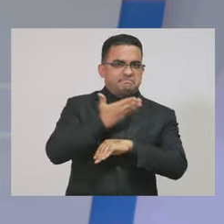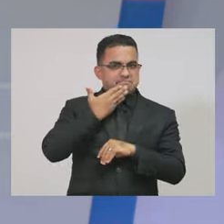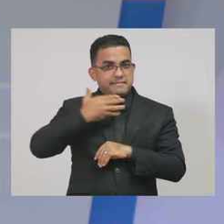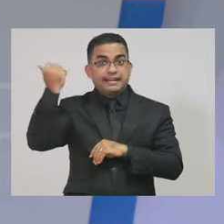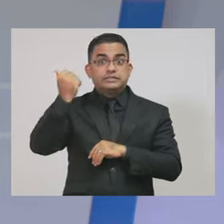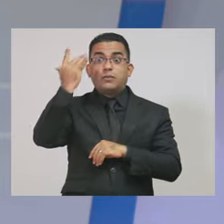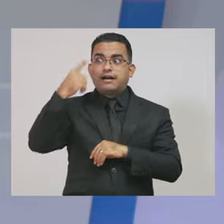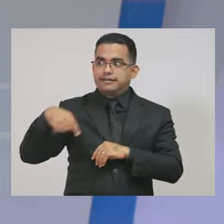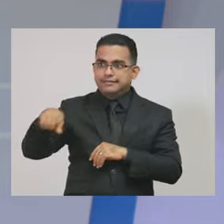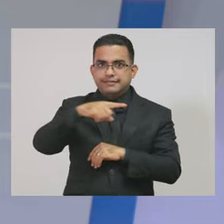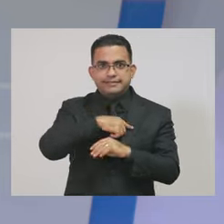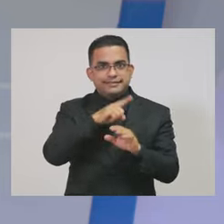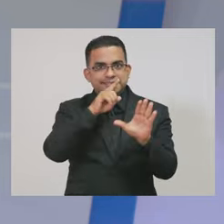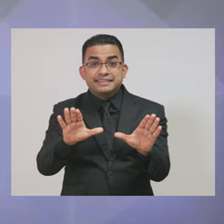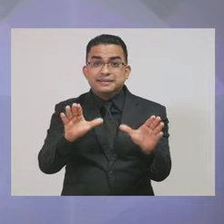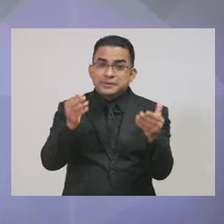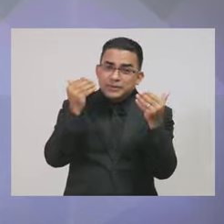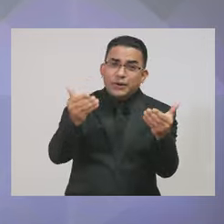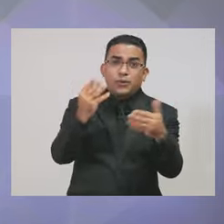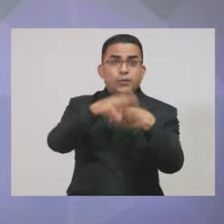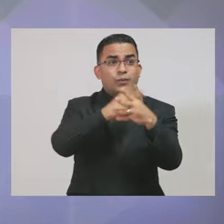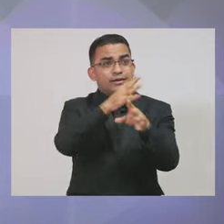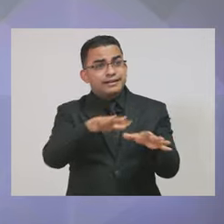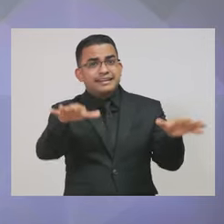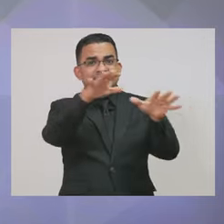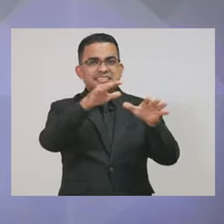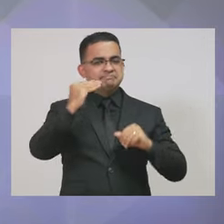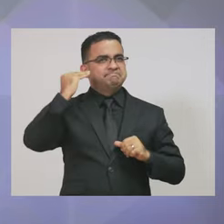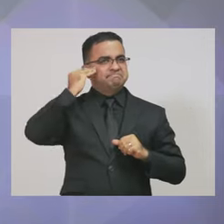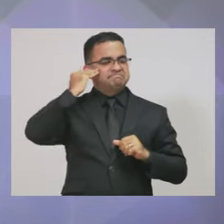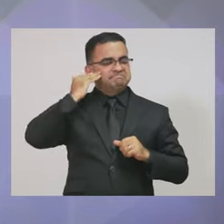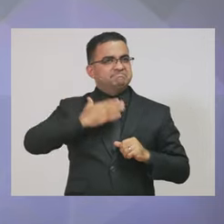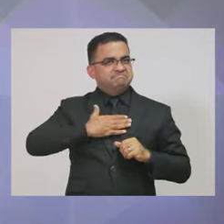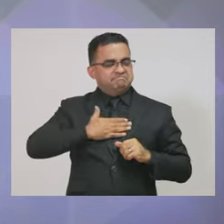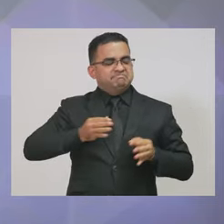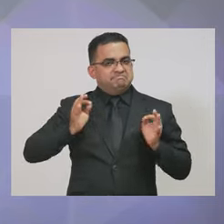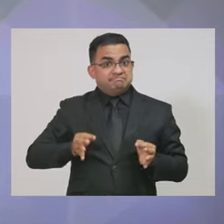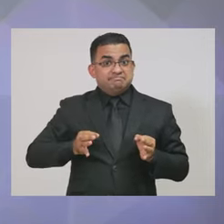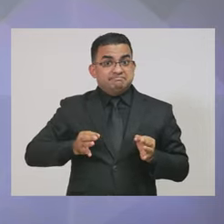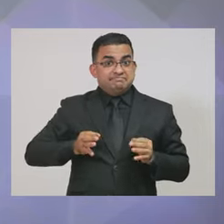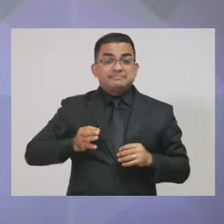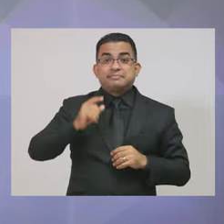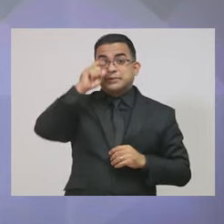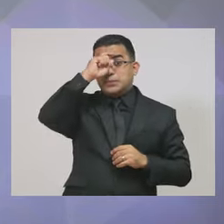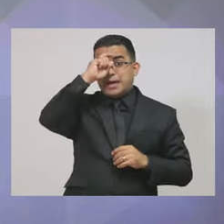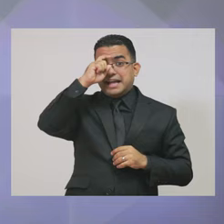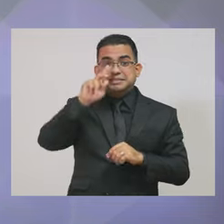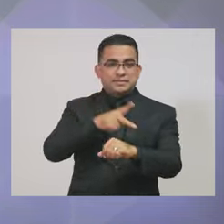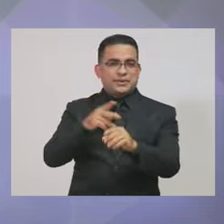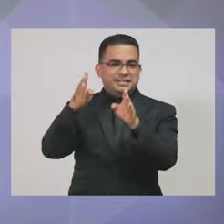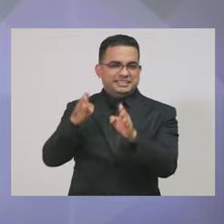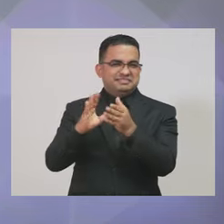mejores porque somos excepcional quiero que salgamos al mundo convencidos de eso como dijo un viejo y sabio